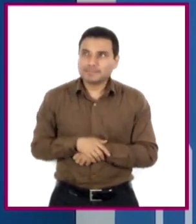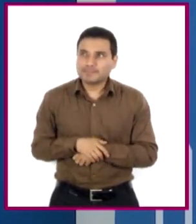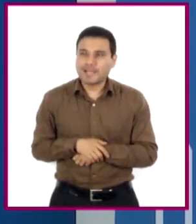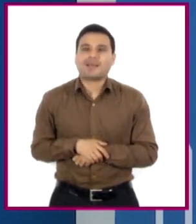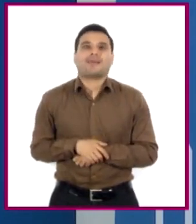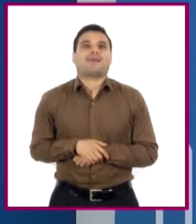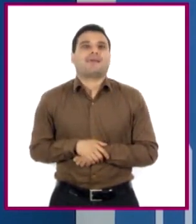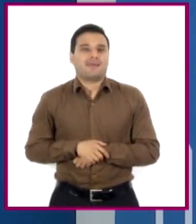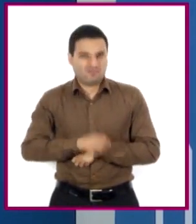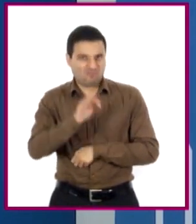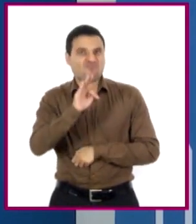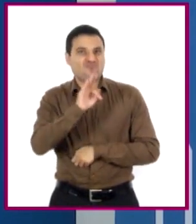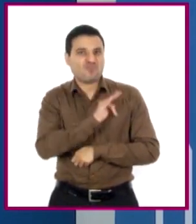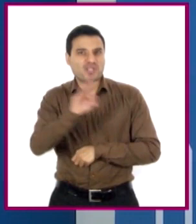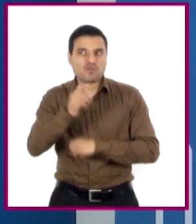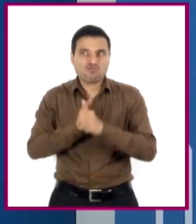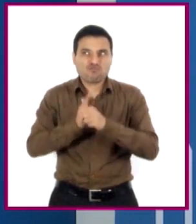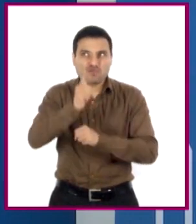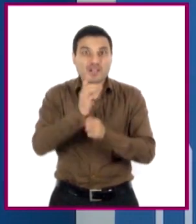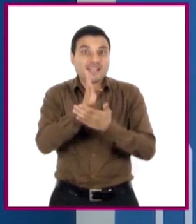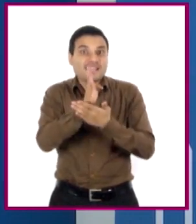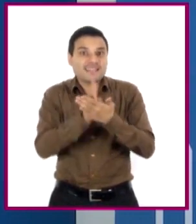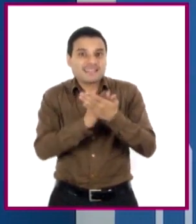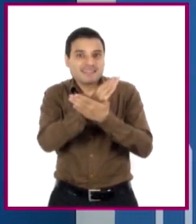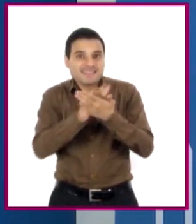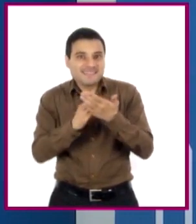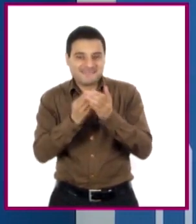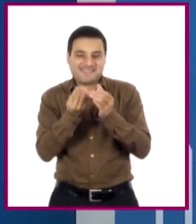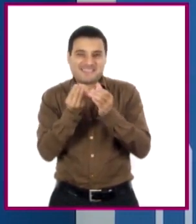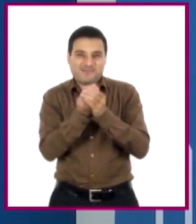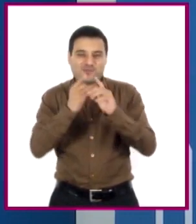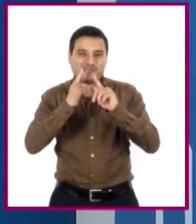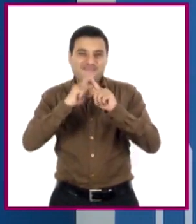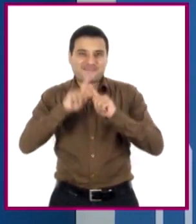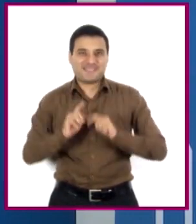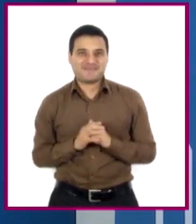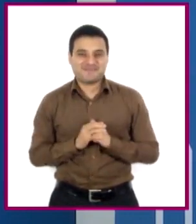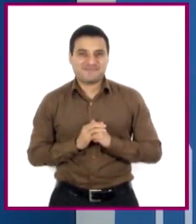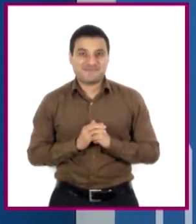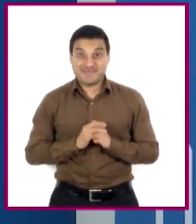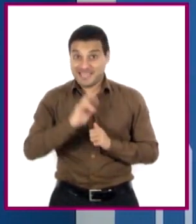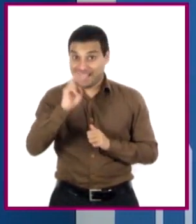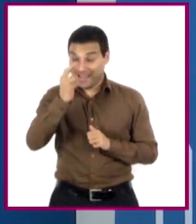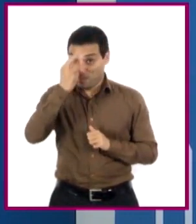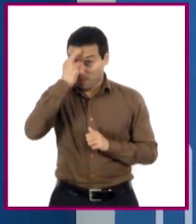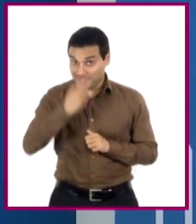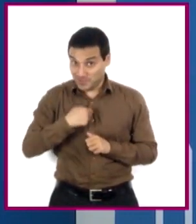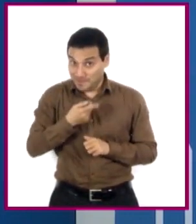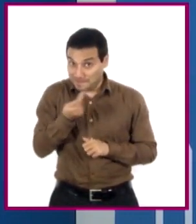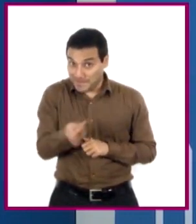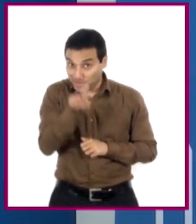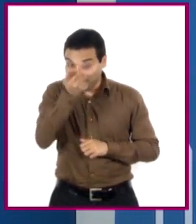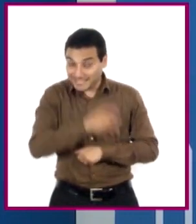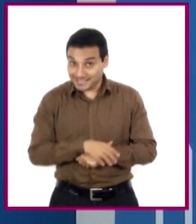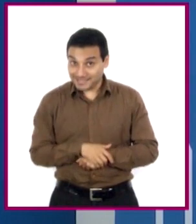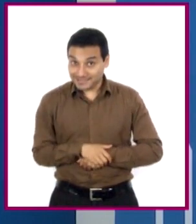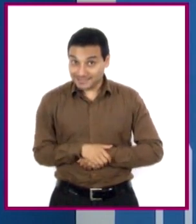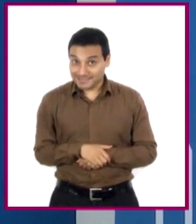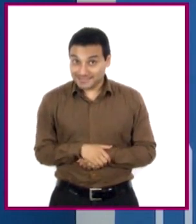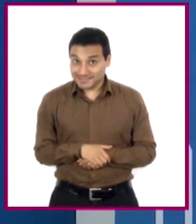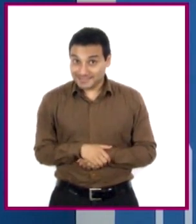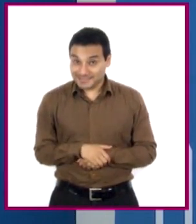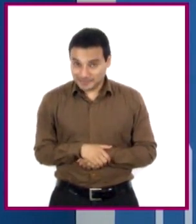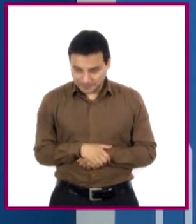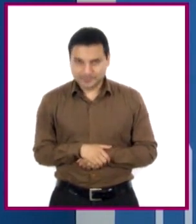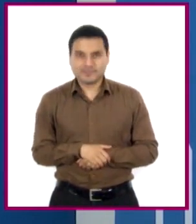pueden identificar los tipos de fracciones y decimales que utilizan. ¿Recuerdan la pregunta que hicimos al inicio?